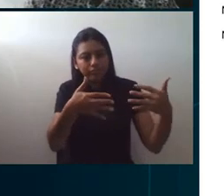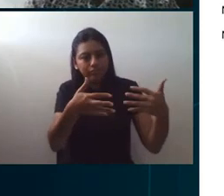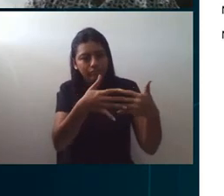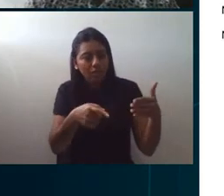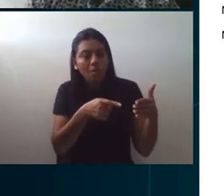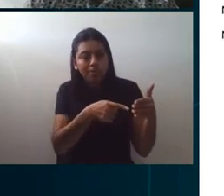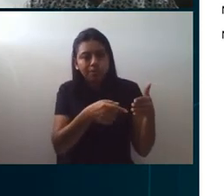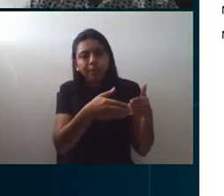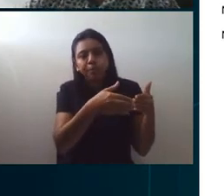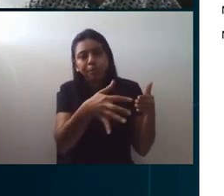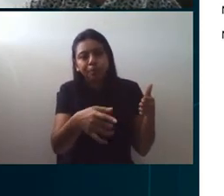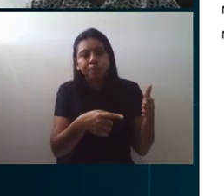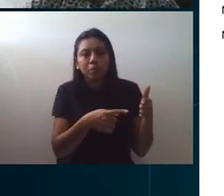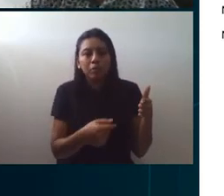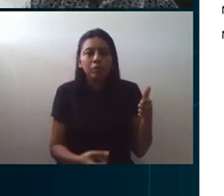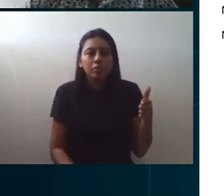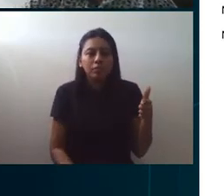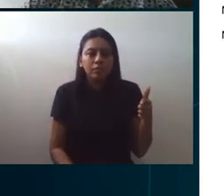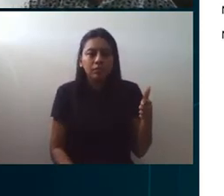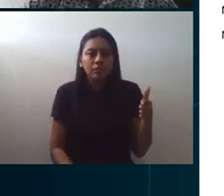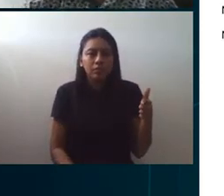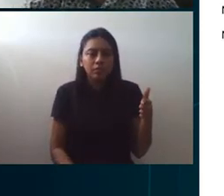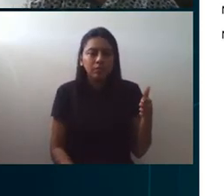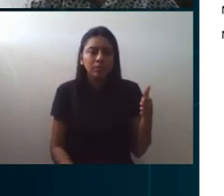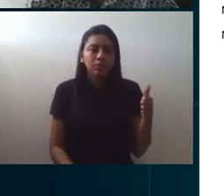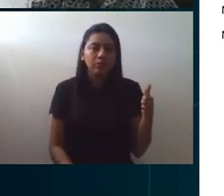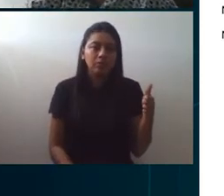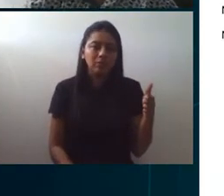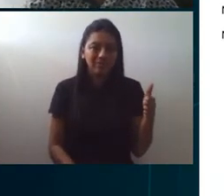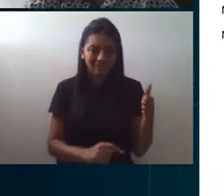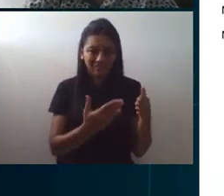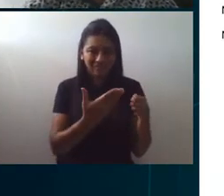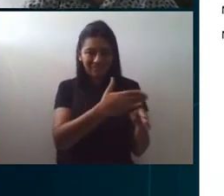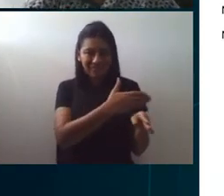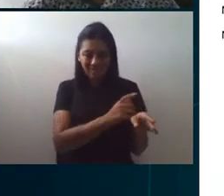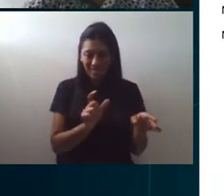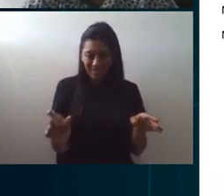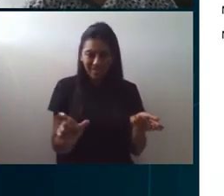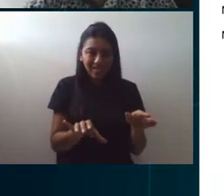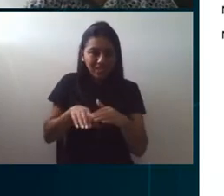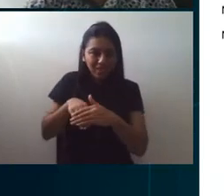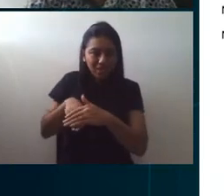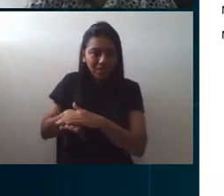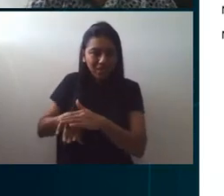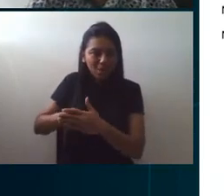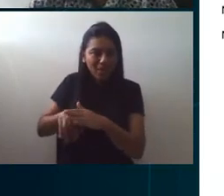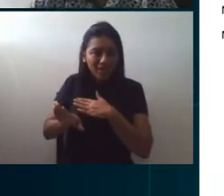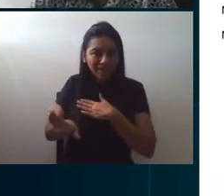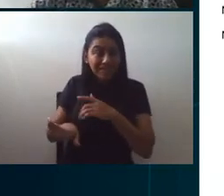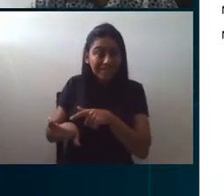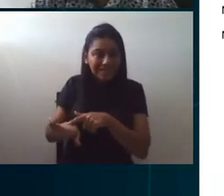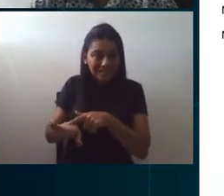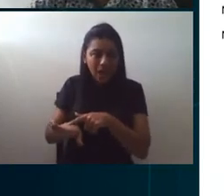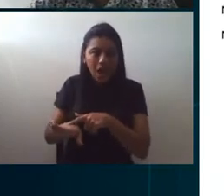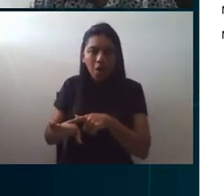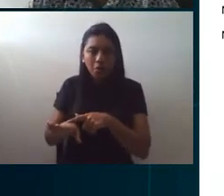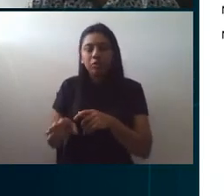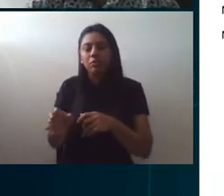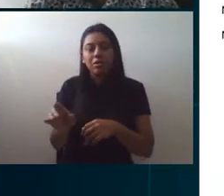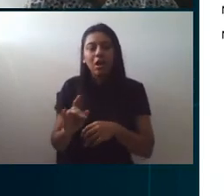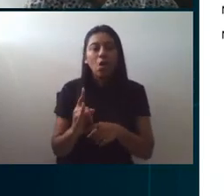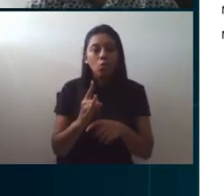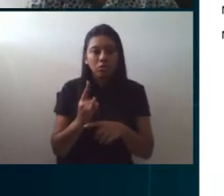la analítica del texto, entonces volvemos los textos, las palabras que nos han quedado, las volvemos unos vectores. ¿Listo? Estos vectores entonces lo que hacemos